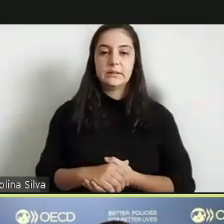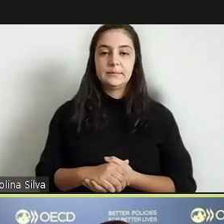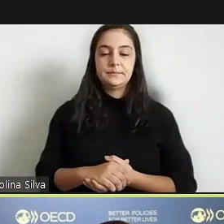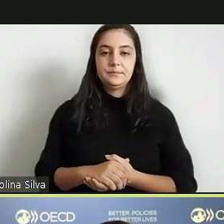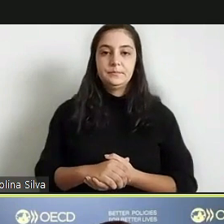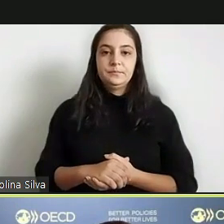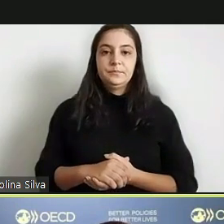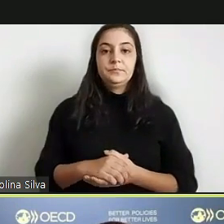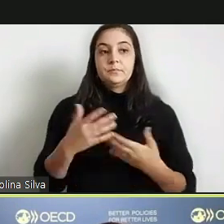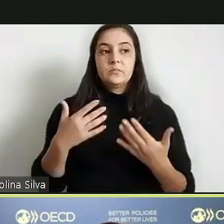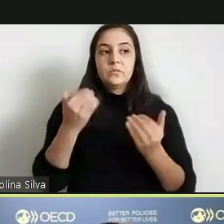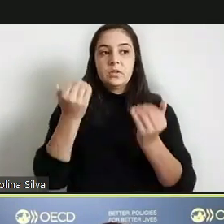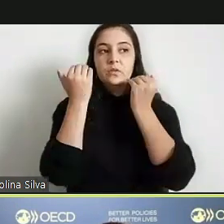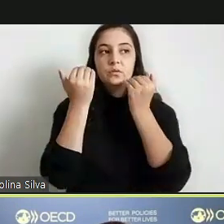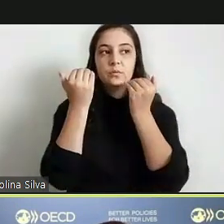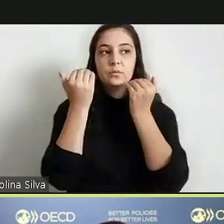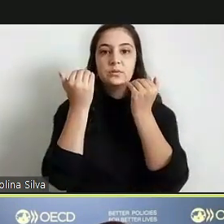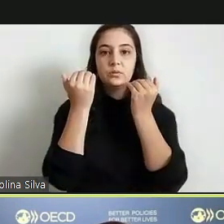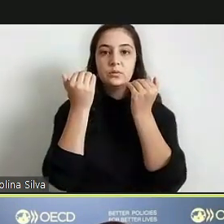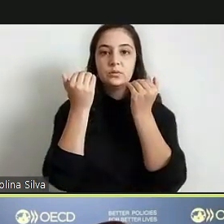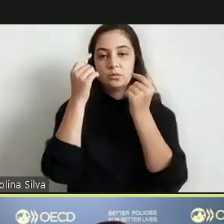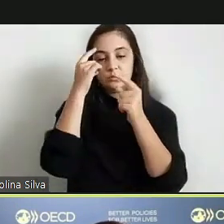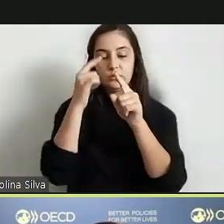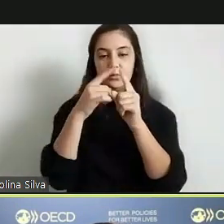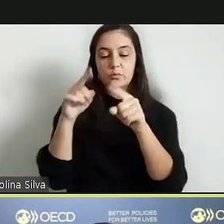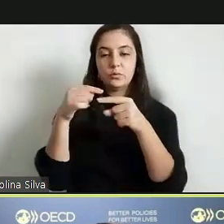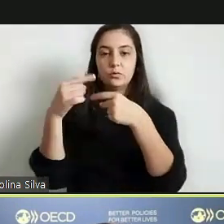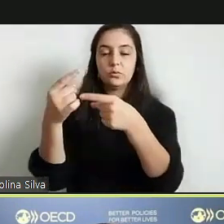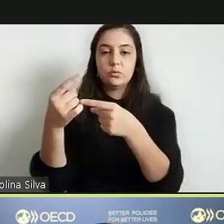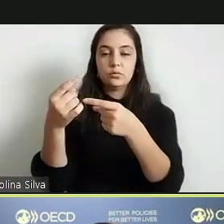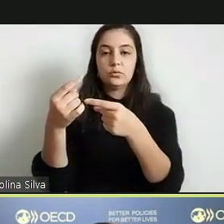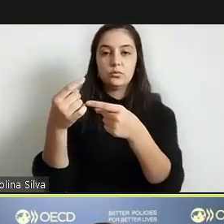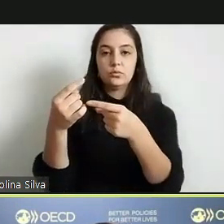Y los datos estos para nosotros creemos que van a